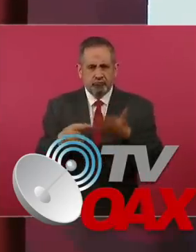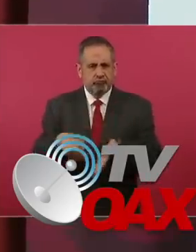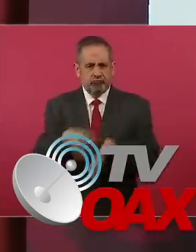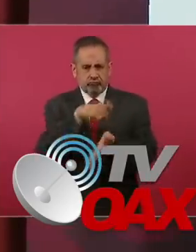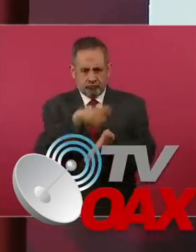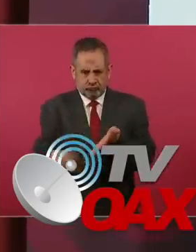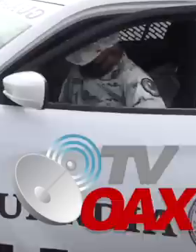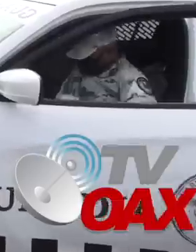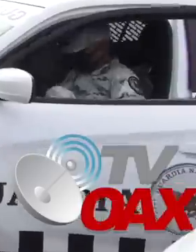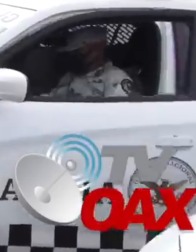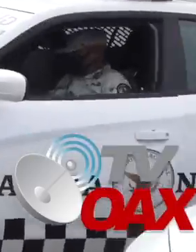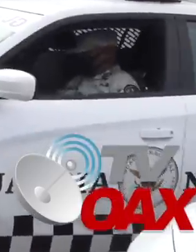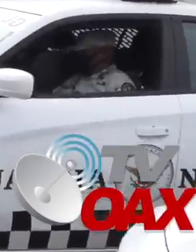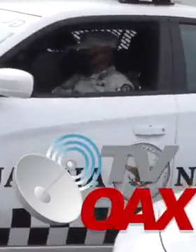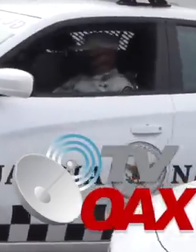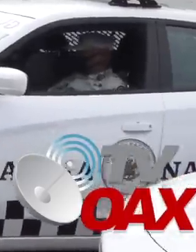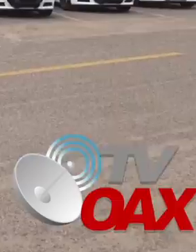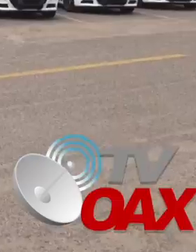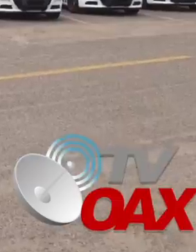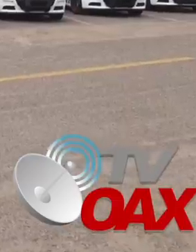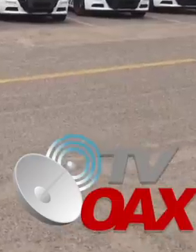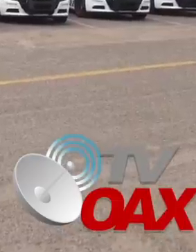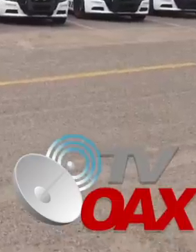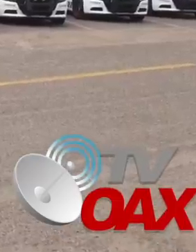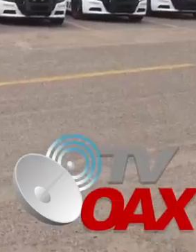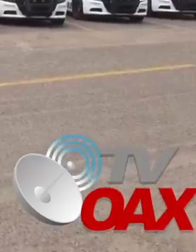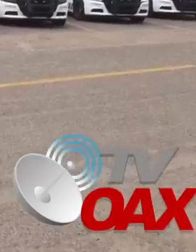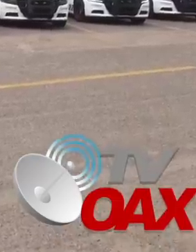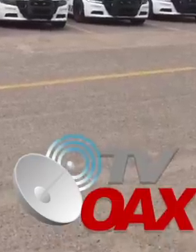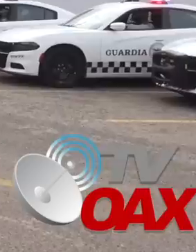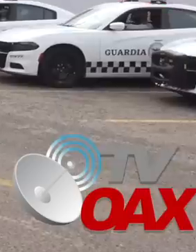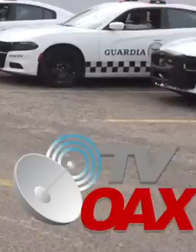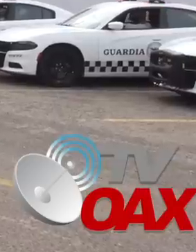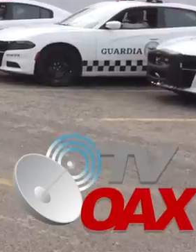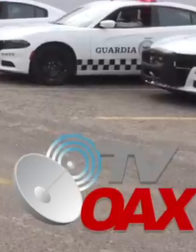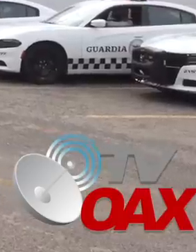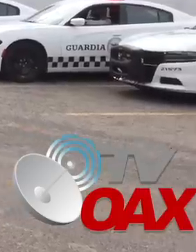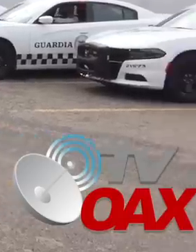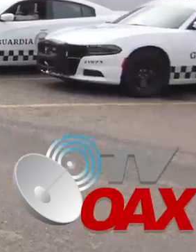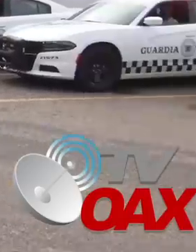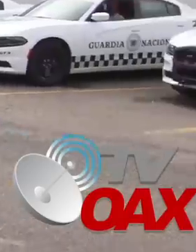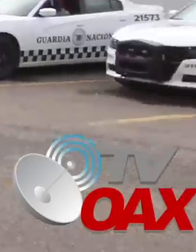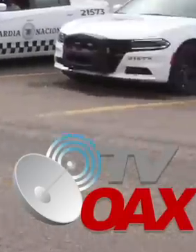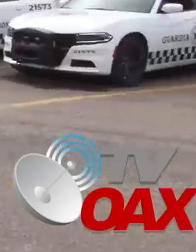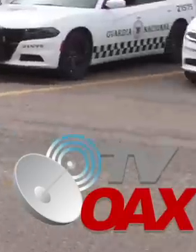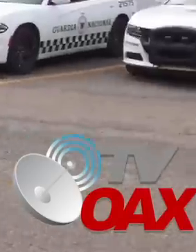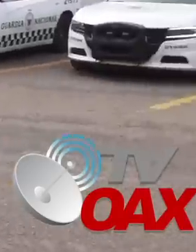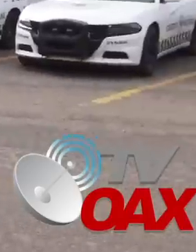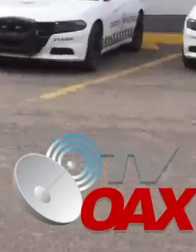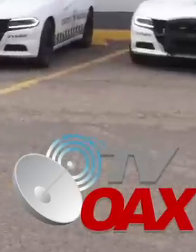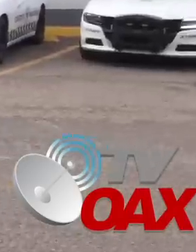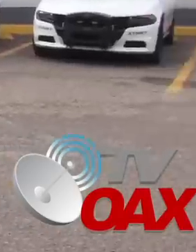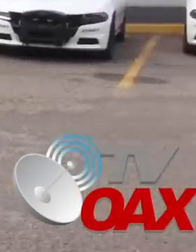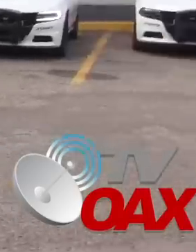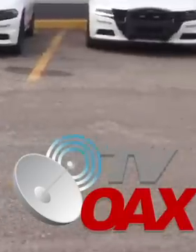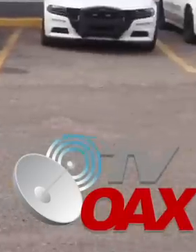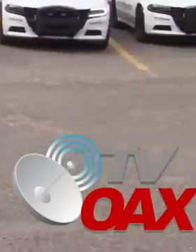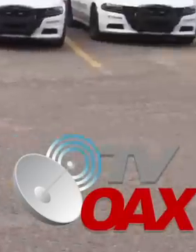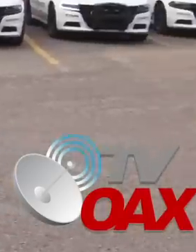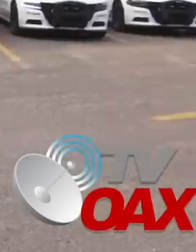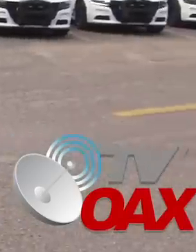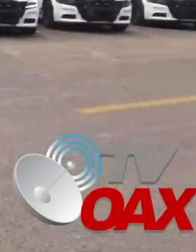de patrullas por parte de la Guardia Nacional, se realizó una investigación de la licitación